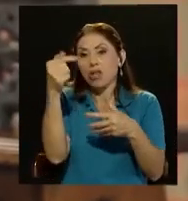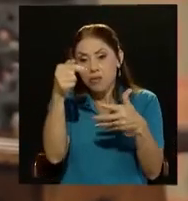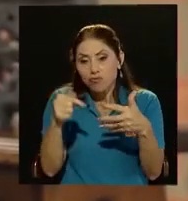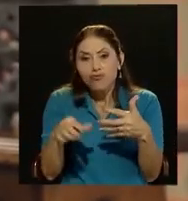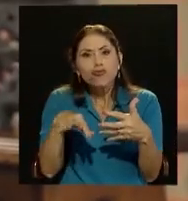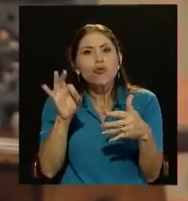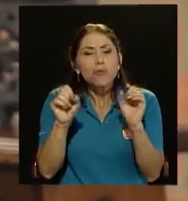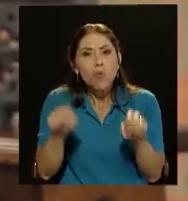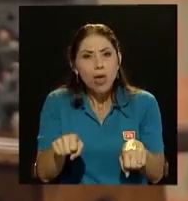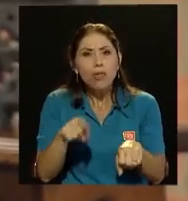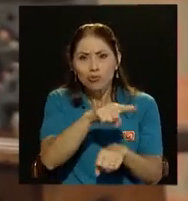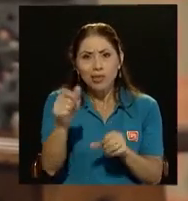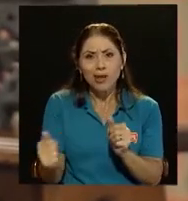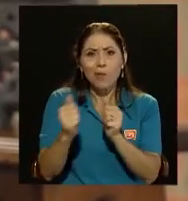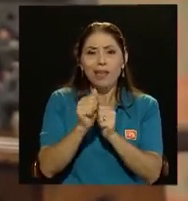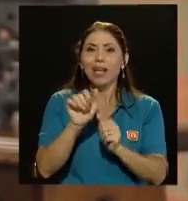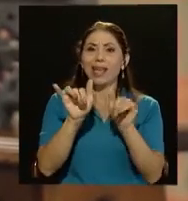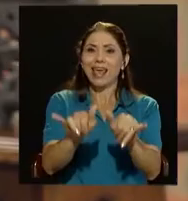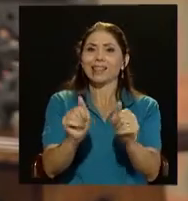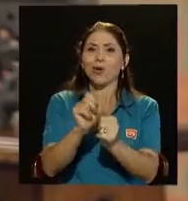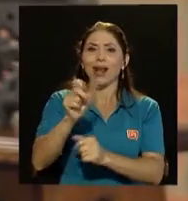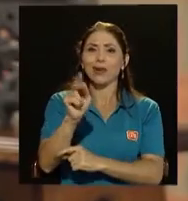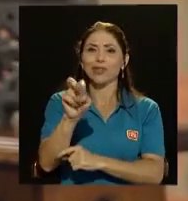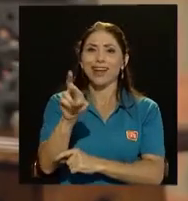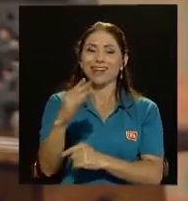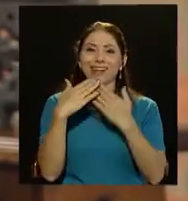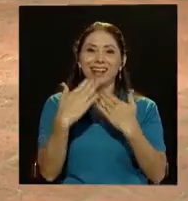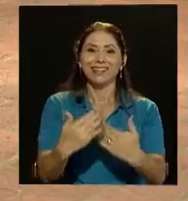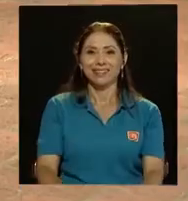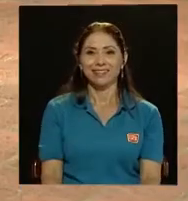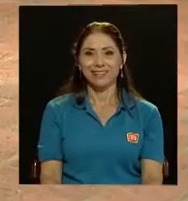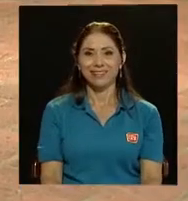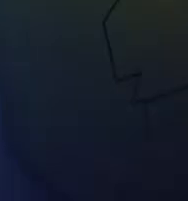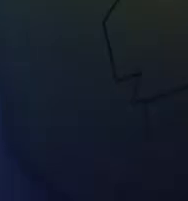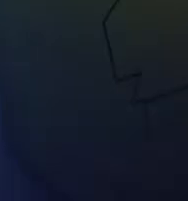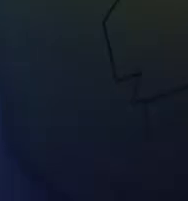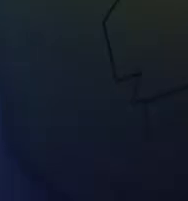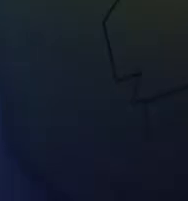acompañen, y quédense con Canal UCR. Muchas gracias. Muchas gracias.